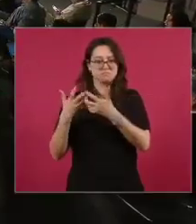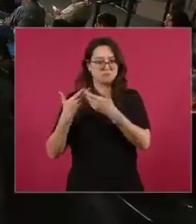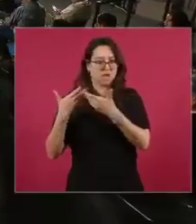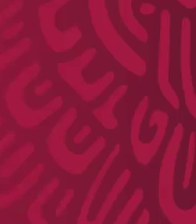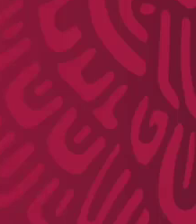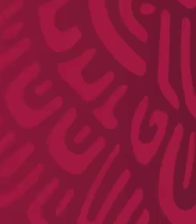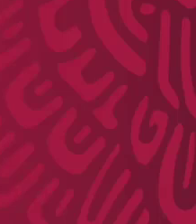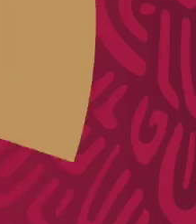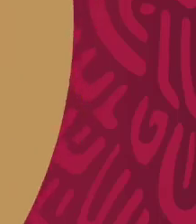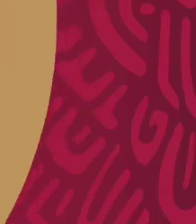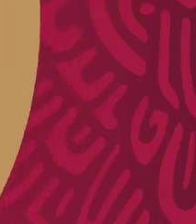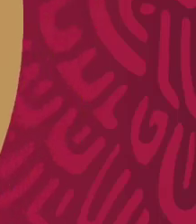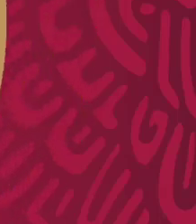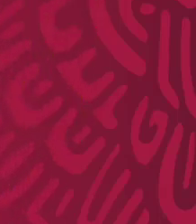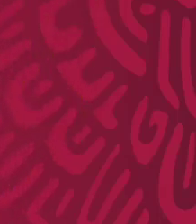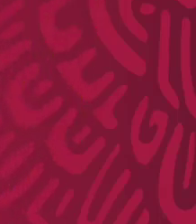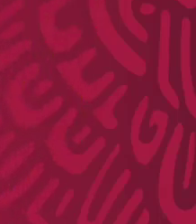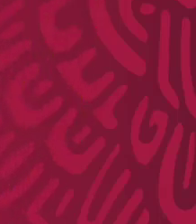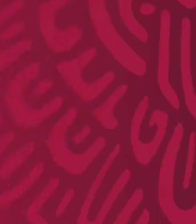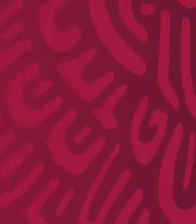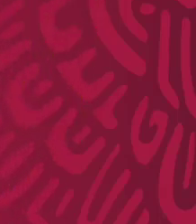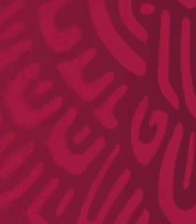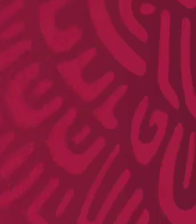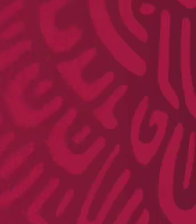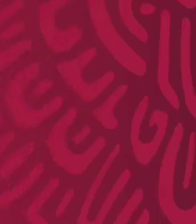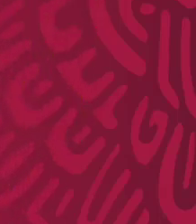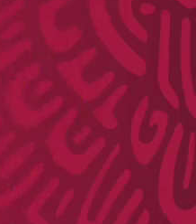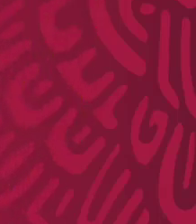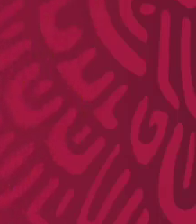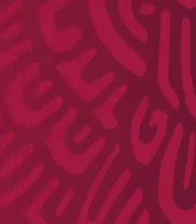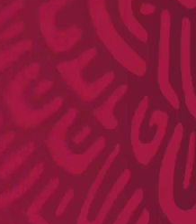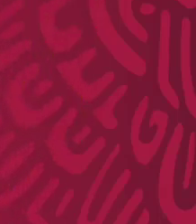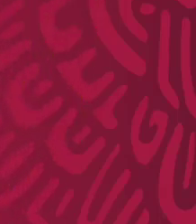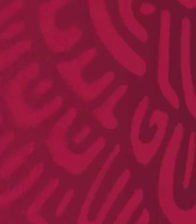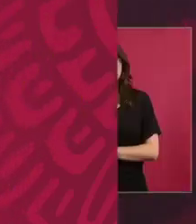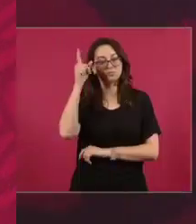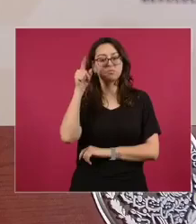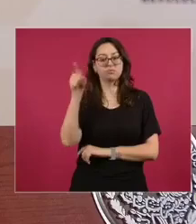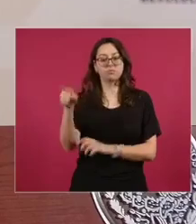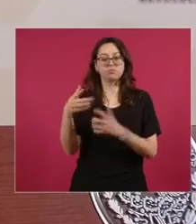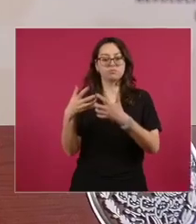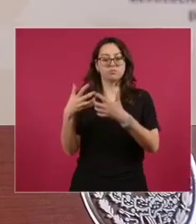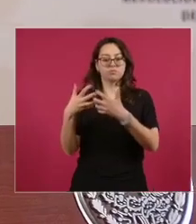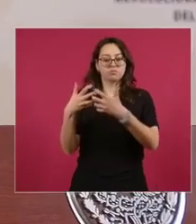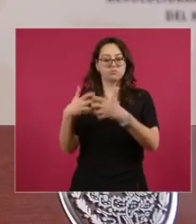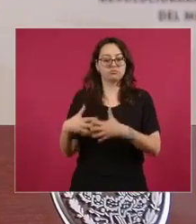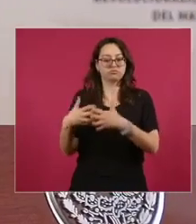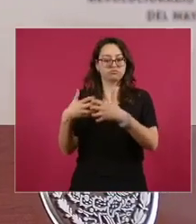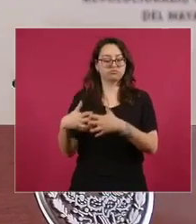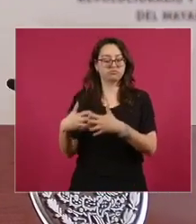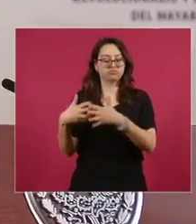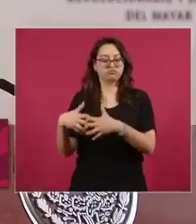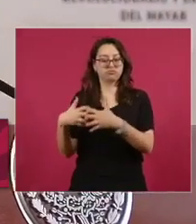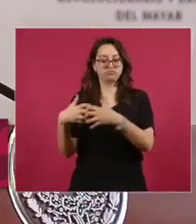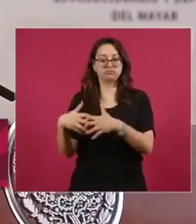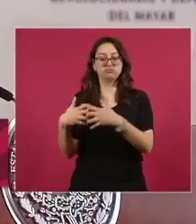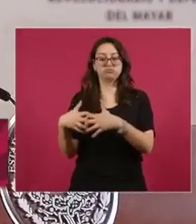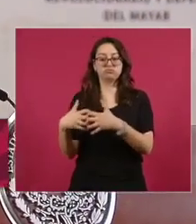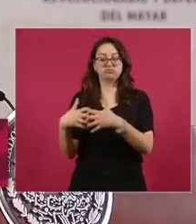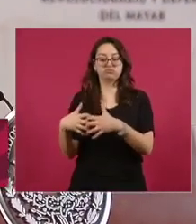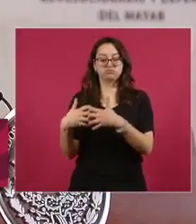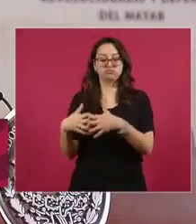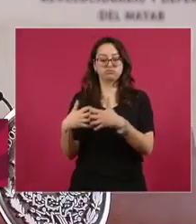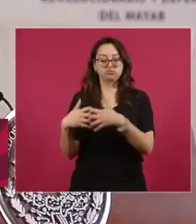fueron controladas por la empresa española Iberdrola. Vamos a una planta que hasta ayer